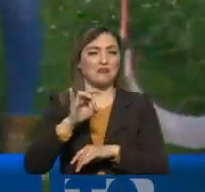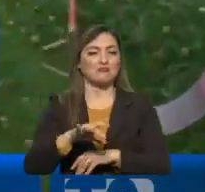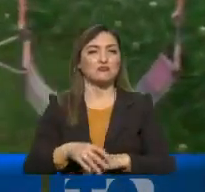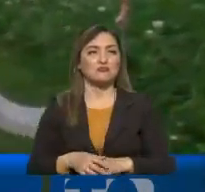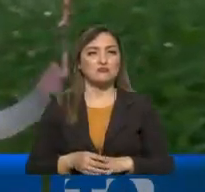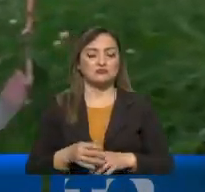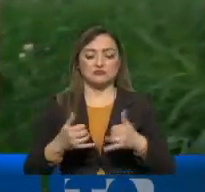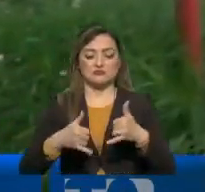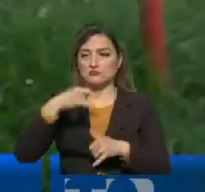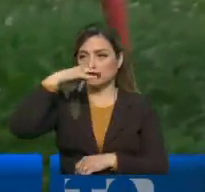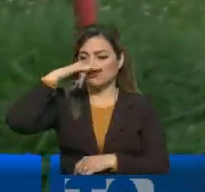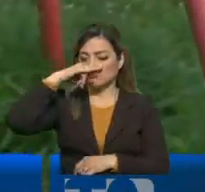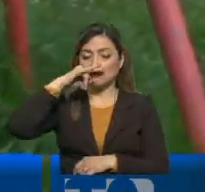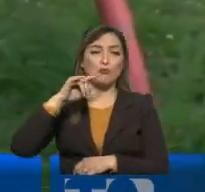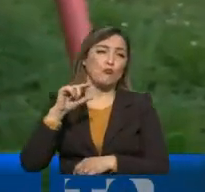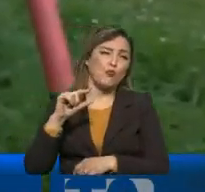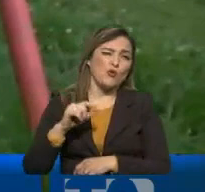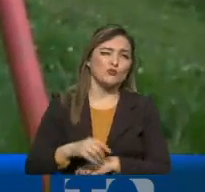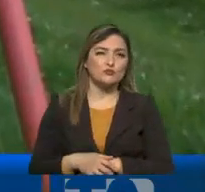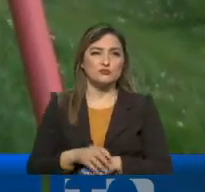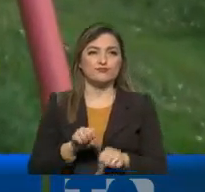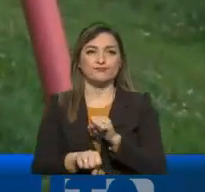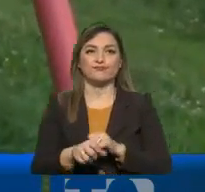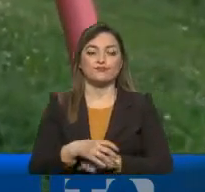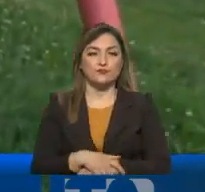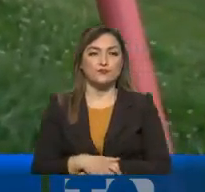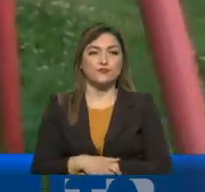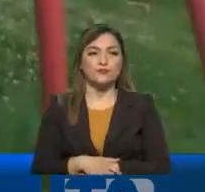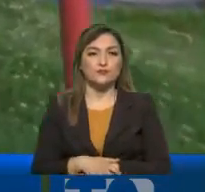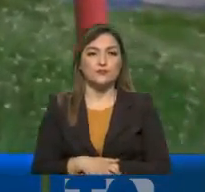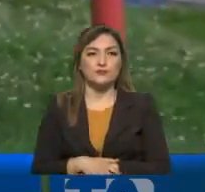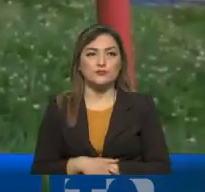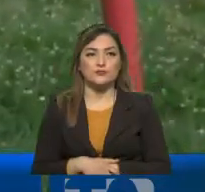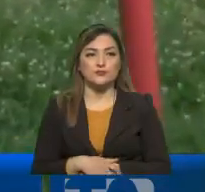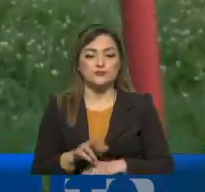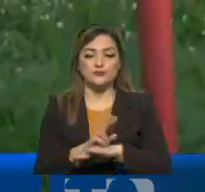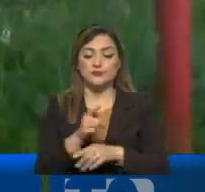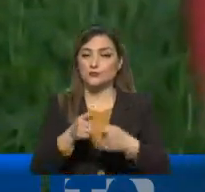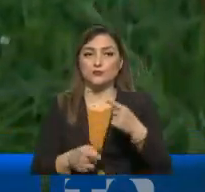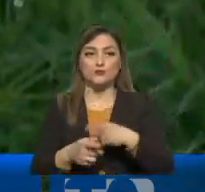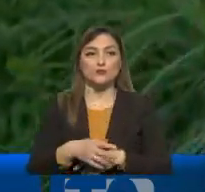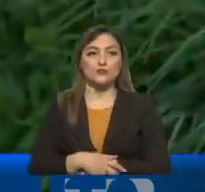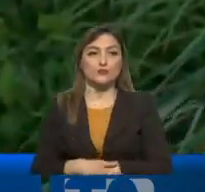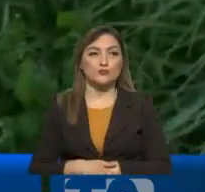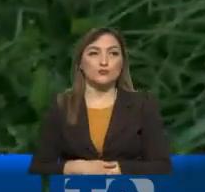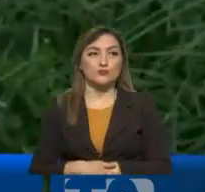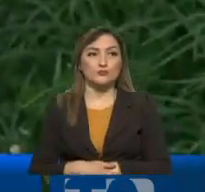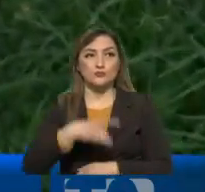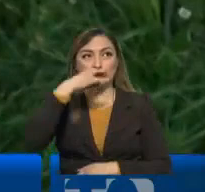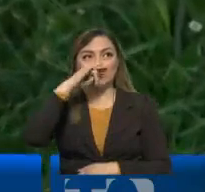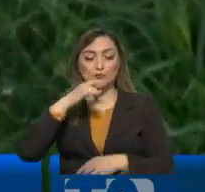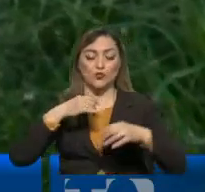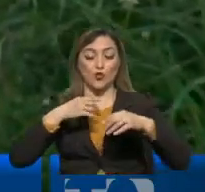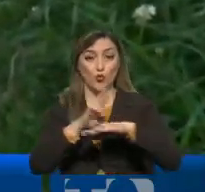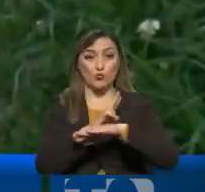pocos juegos infantiles que están en malas condiciones. No se pueden usar, cualquier momento, los pequeños que utilicen